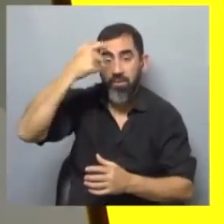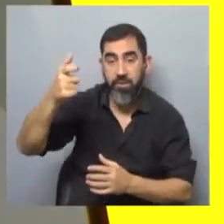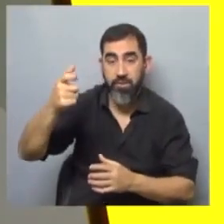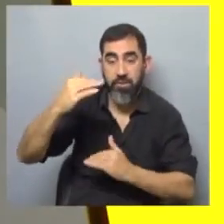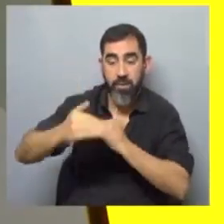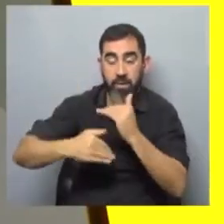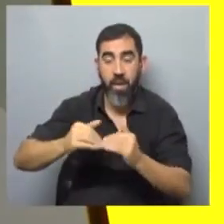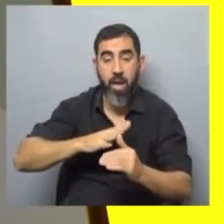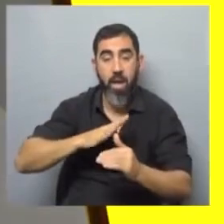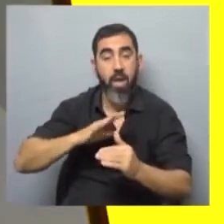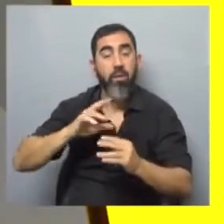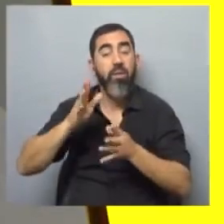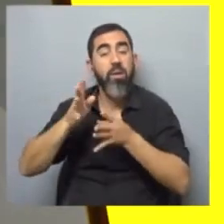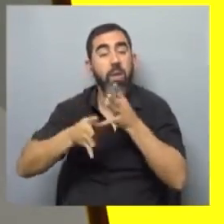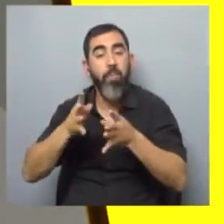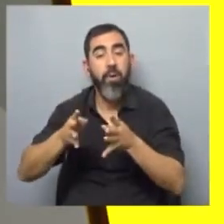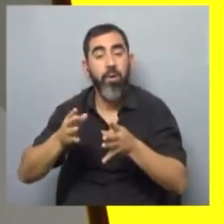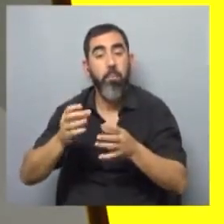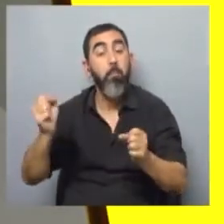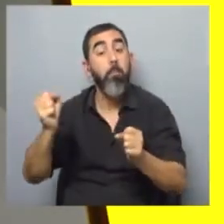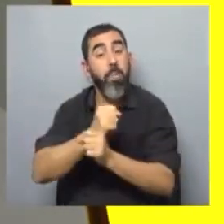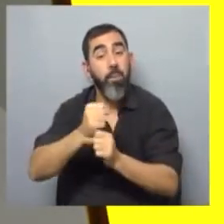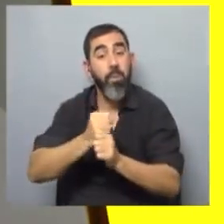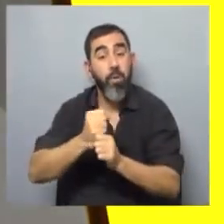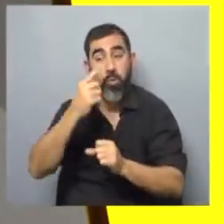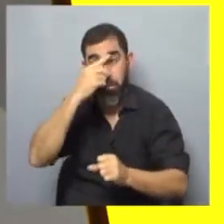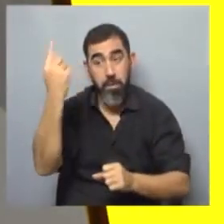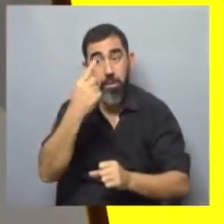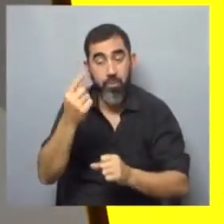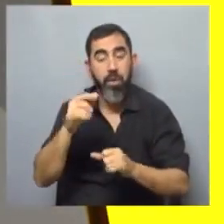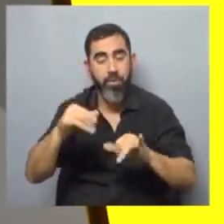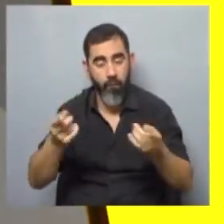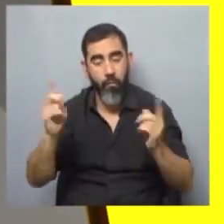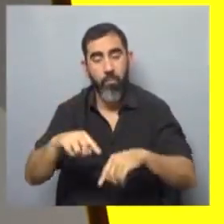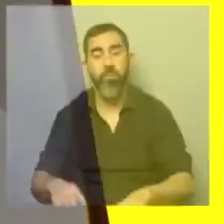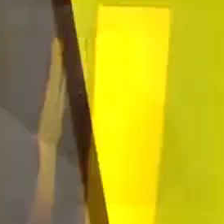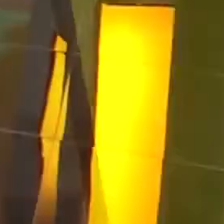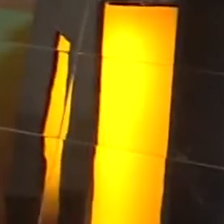y desarrolló un dispositivo que terminó siendo premiado a nivel internacional. Volvemos con eso.